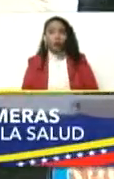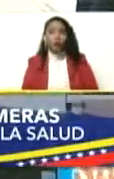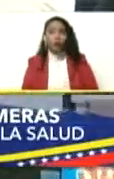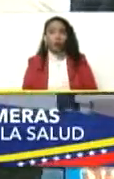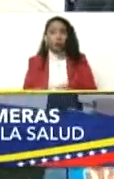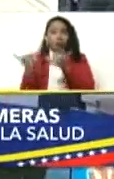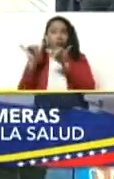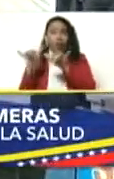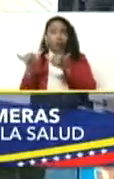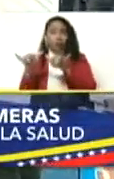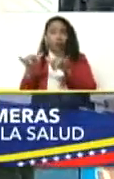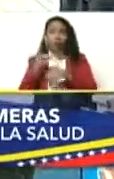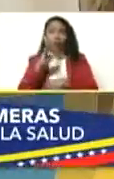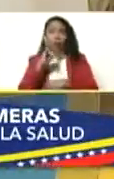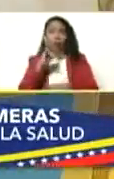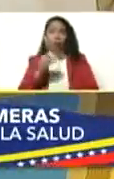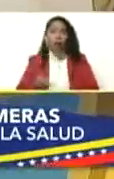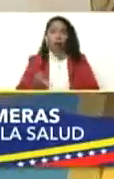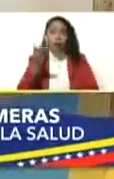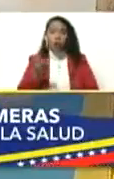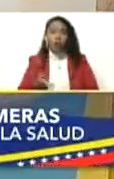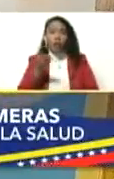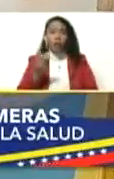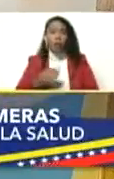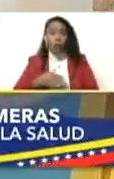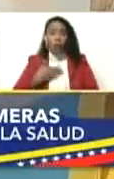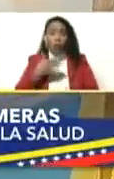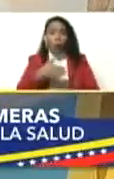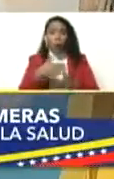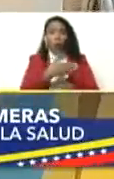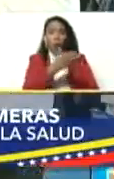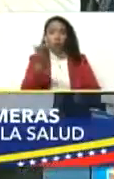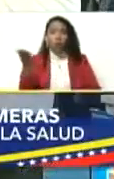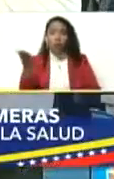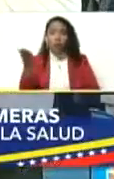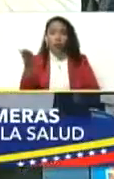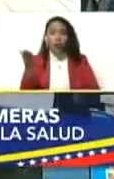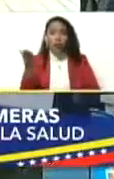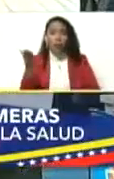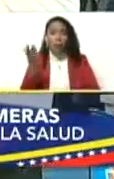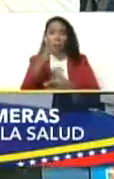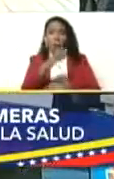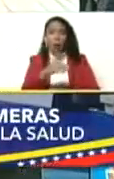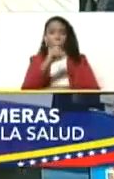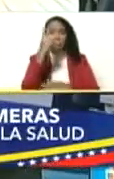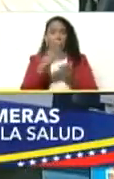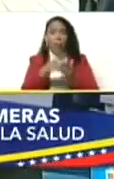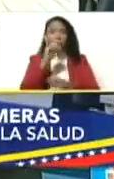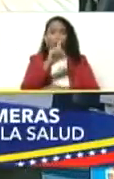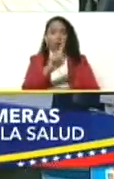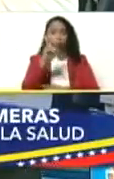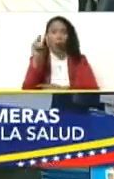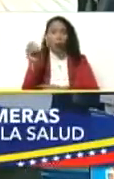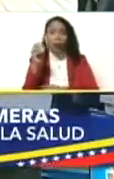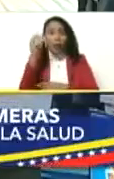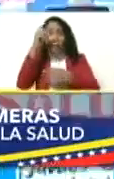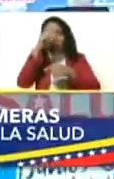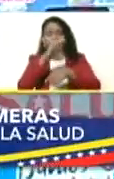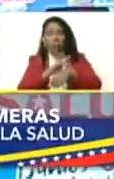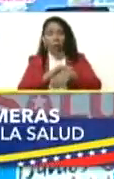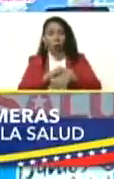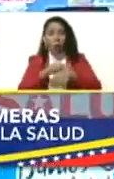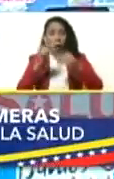Asimismo, como datos importantes, podemos informarles que alrededor de 1.120 médicos y enfermeras